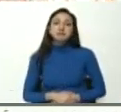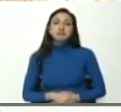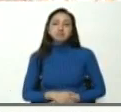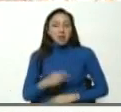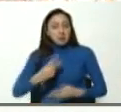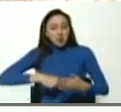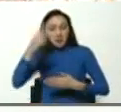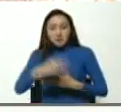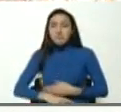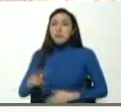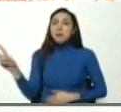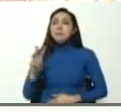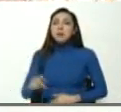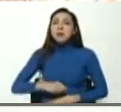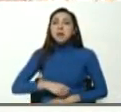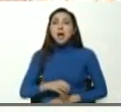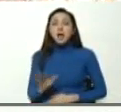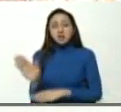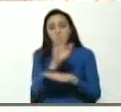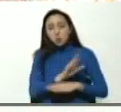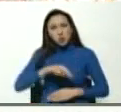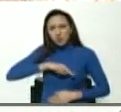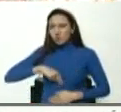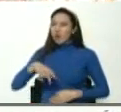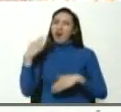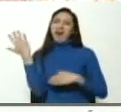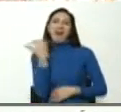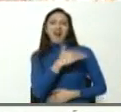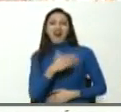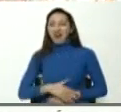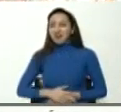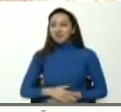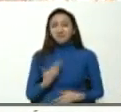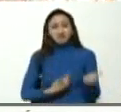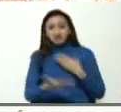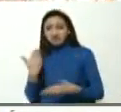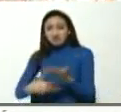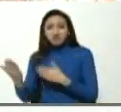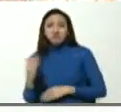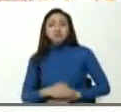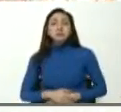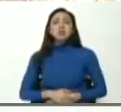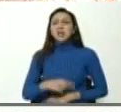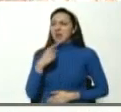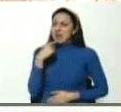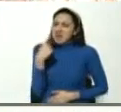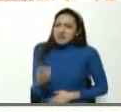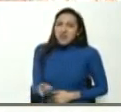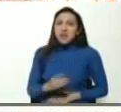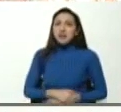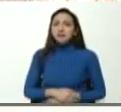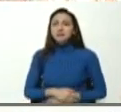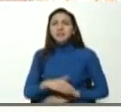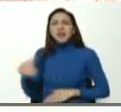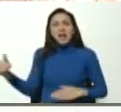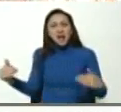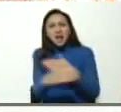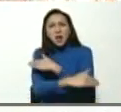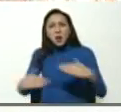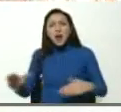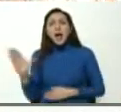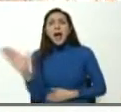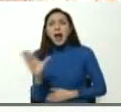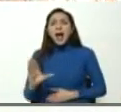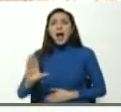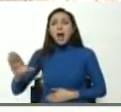seguro y nos reímos y le dije garcía carneiro mira en la autopista caracas-la guaira